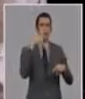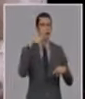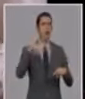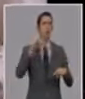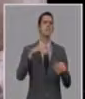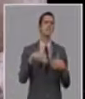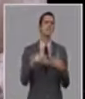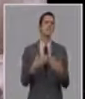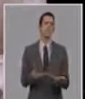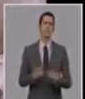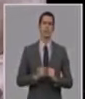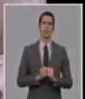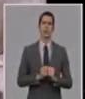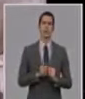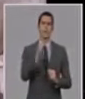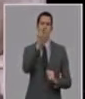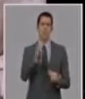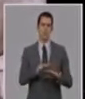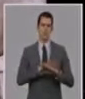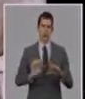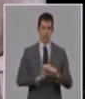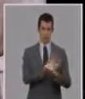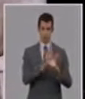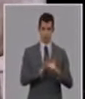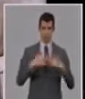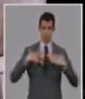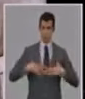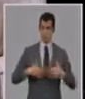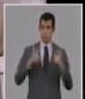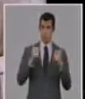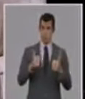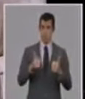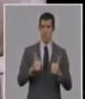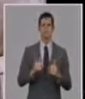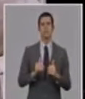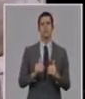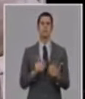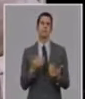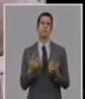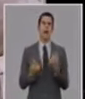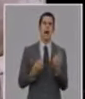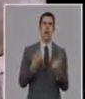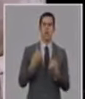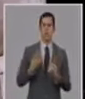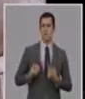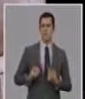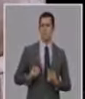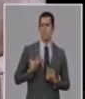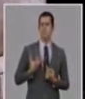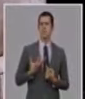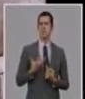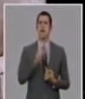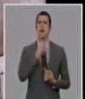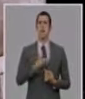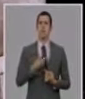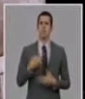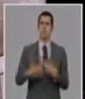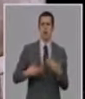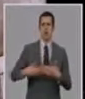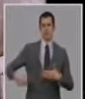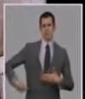alteraciones en la convalecencia de la COVID, alteraciones compatibles con un daño renal